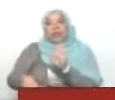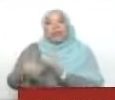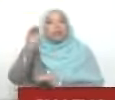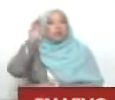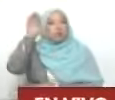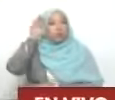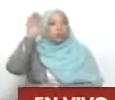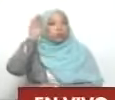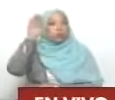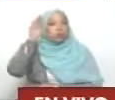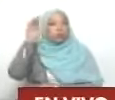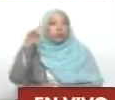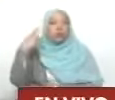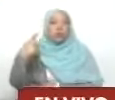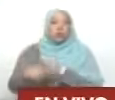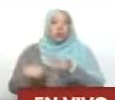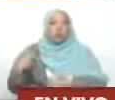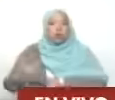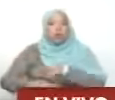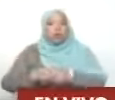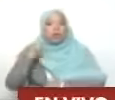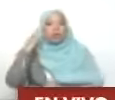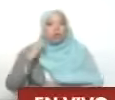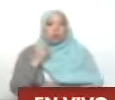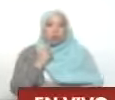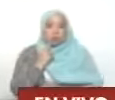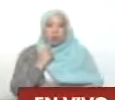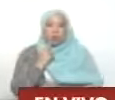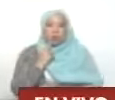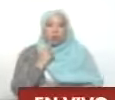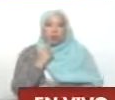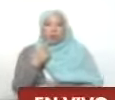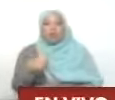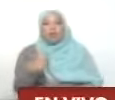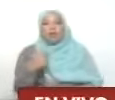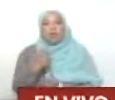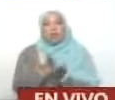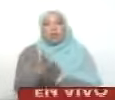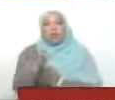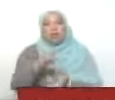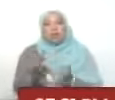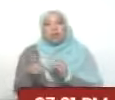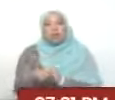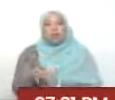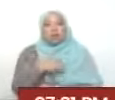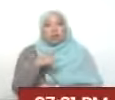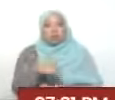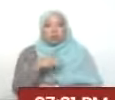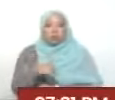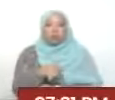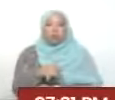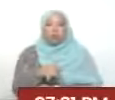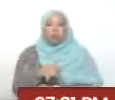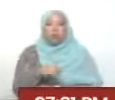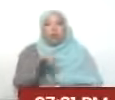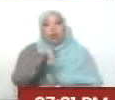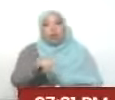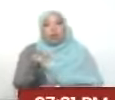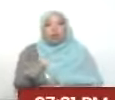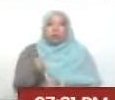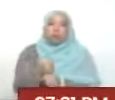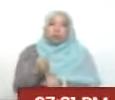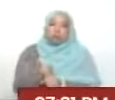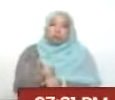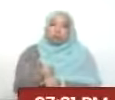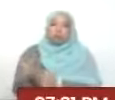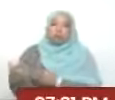futuro, la lealtad con la revolución bolivariana. Y esa lealtad se transforma en emoción cuando la gente ve que viene una